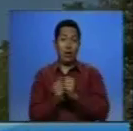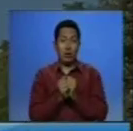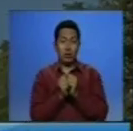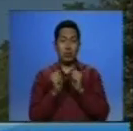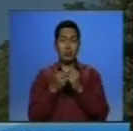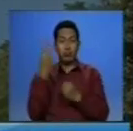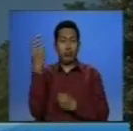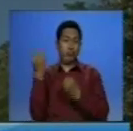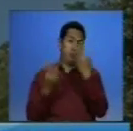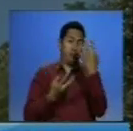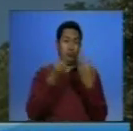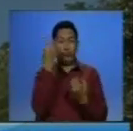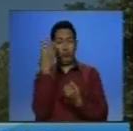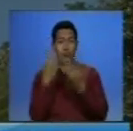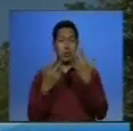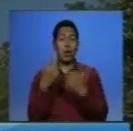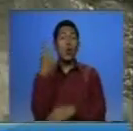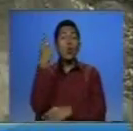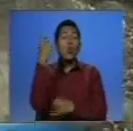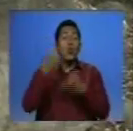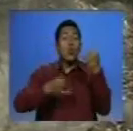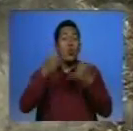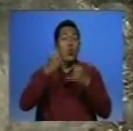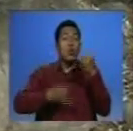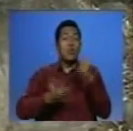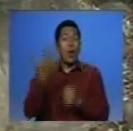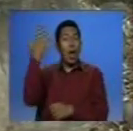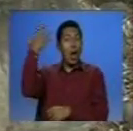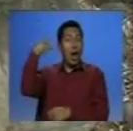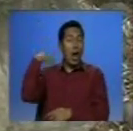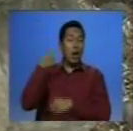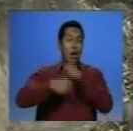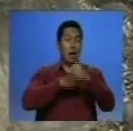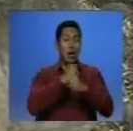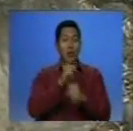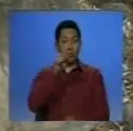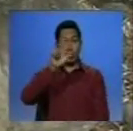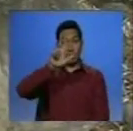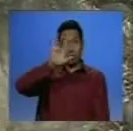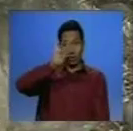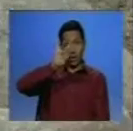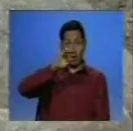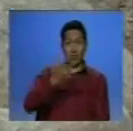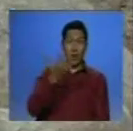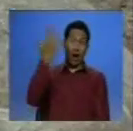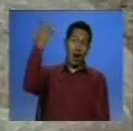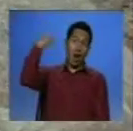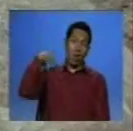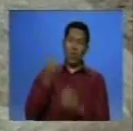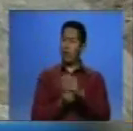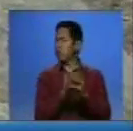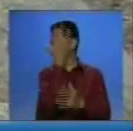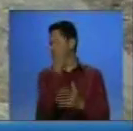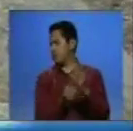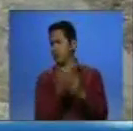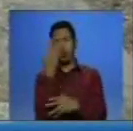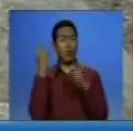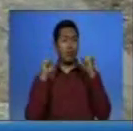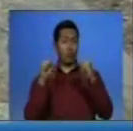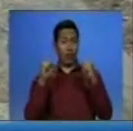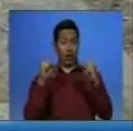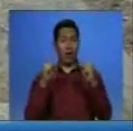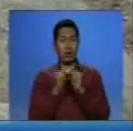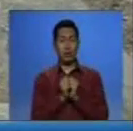y piroclásticos en la última erupción hace 138 años. En este sector es peligroso porque en la